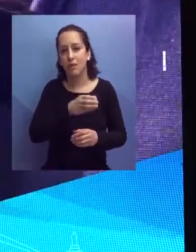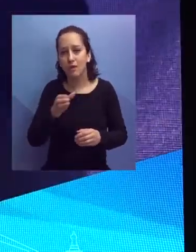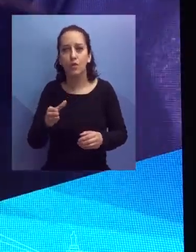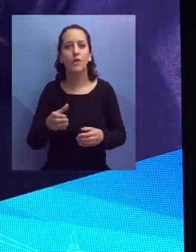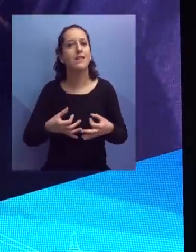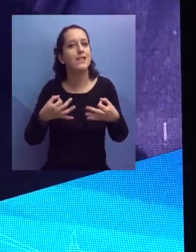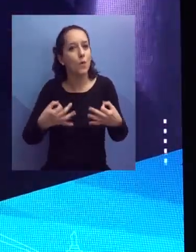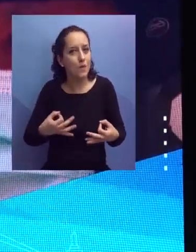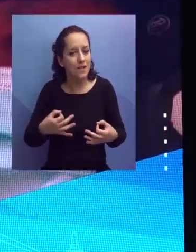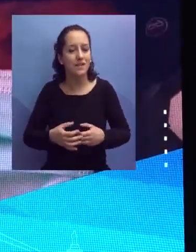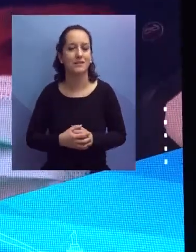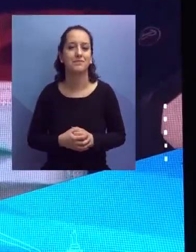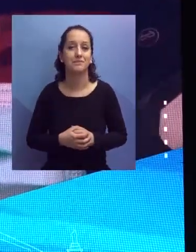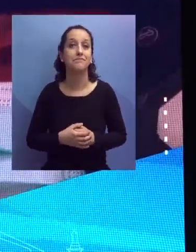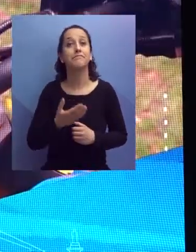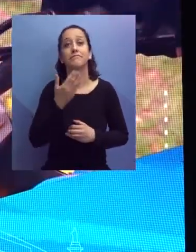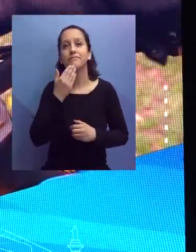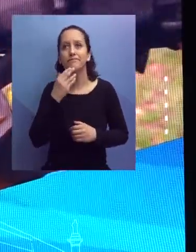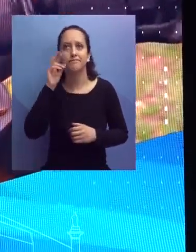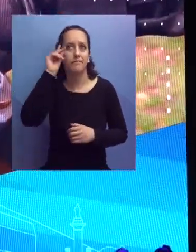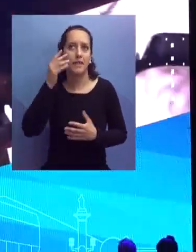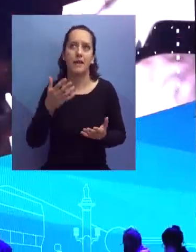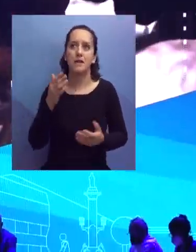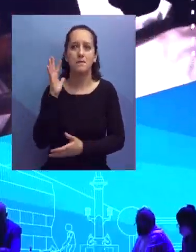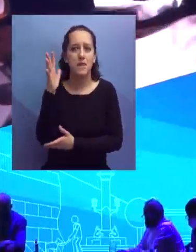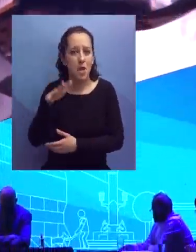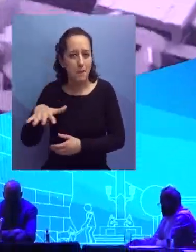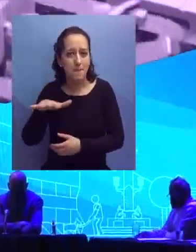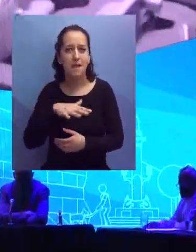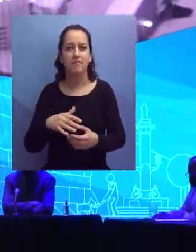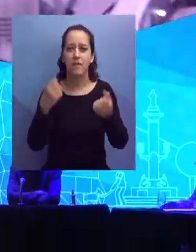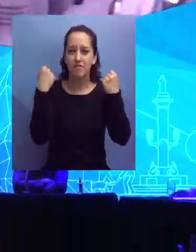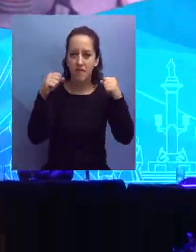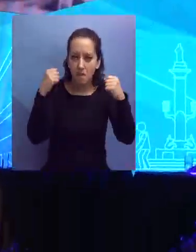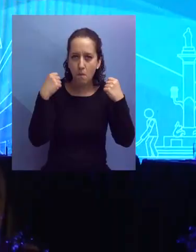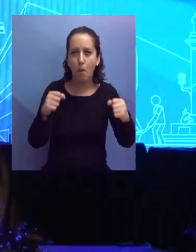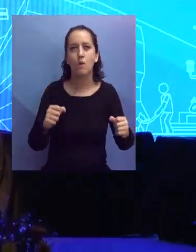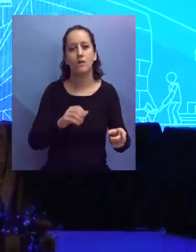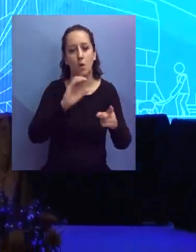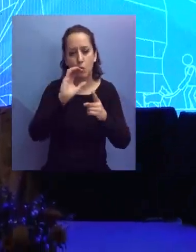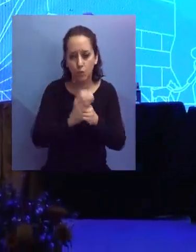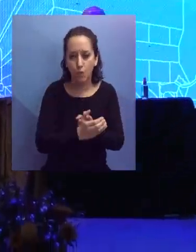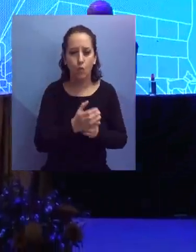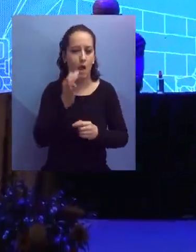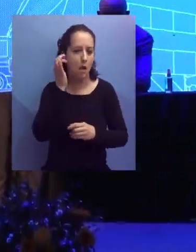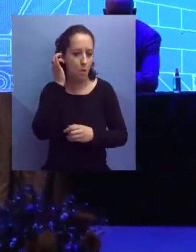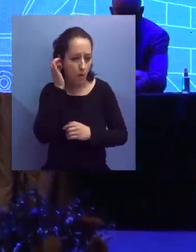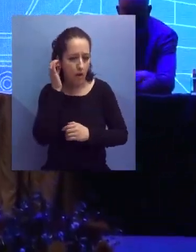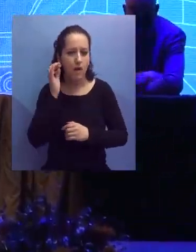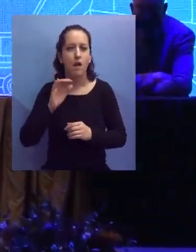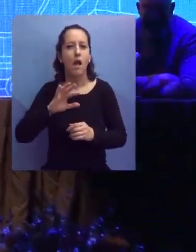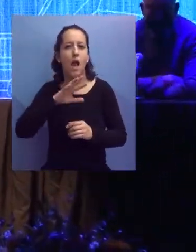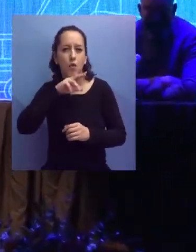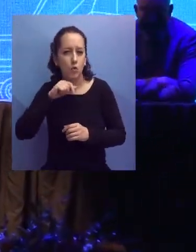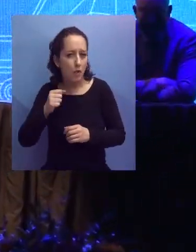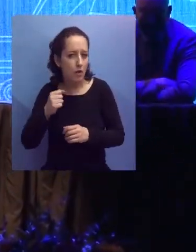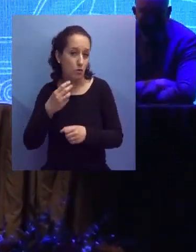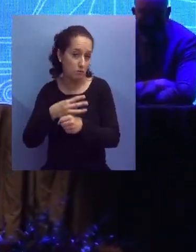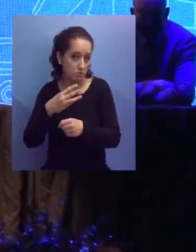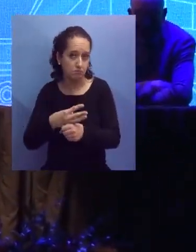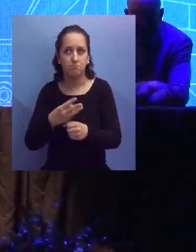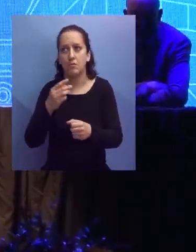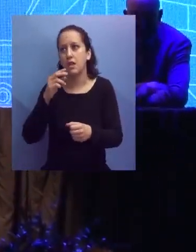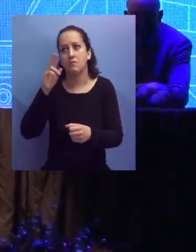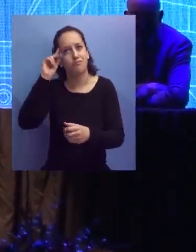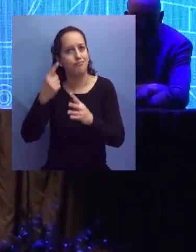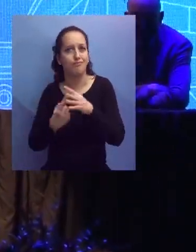de seguridad, además de las iniciativas en medio ambiente, deporte, cultura, mujeres, adultos mayores y